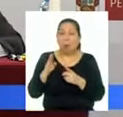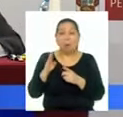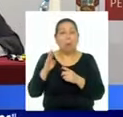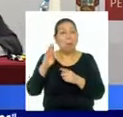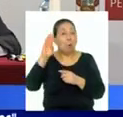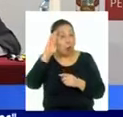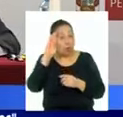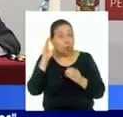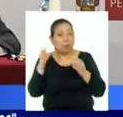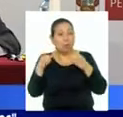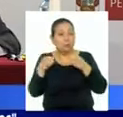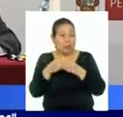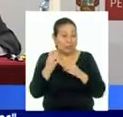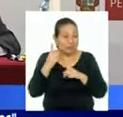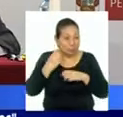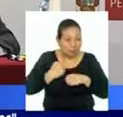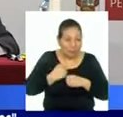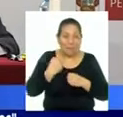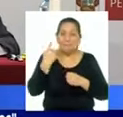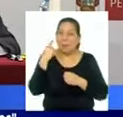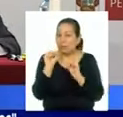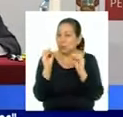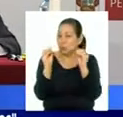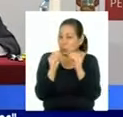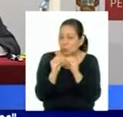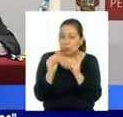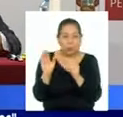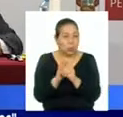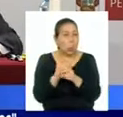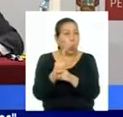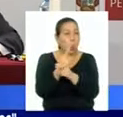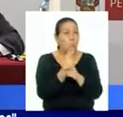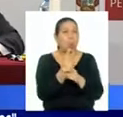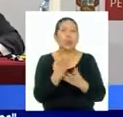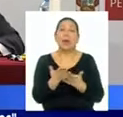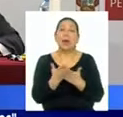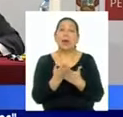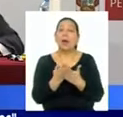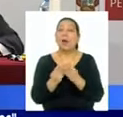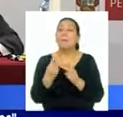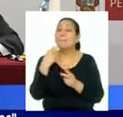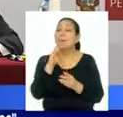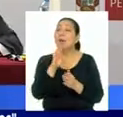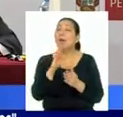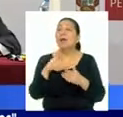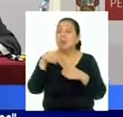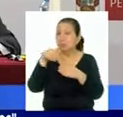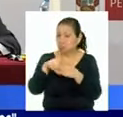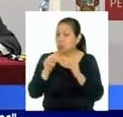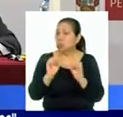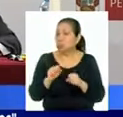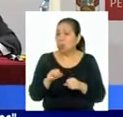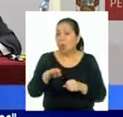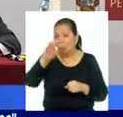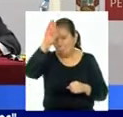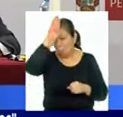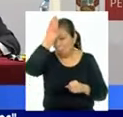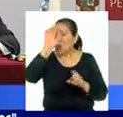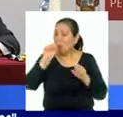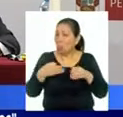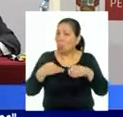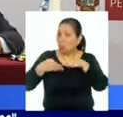Nacional y las Fuerzas Armadas han participado para completar la seguridad o para resguardar la seguridad en las elecciones, también el Cuerpo de Bomberos ha